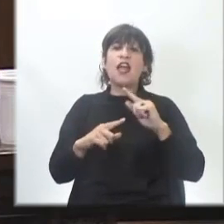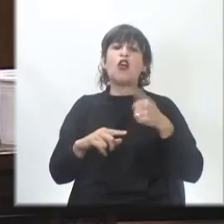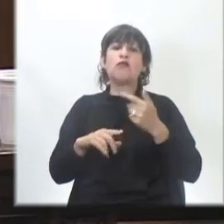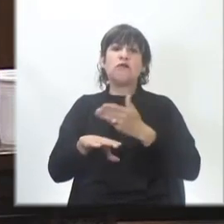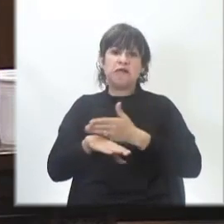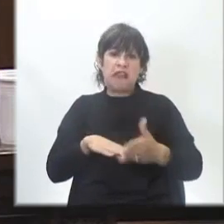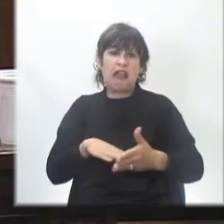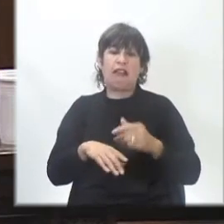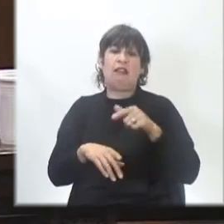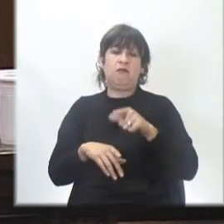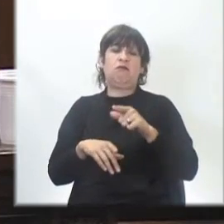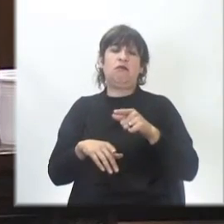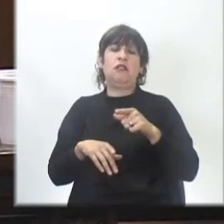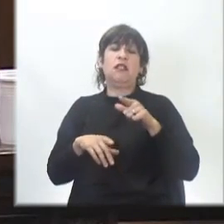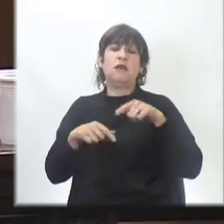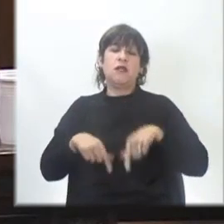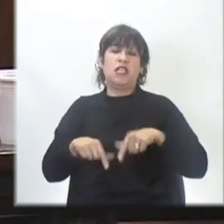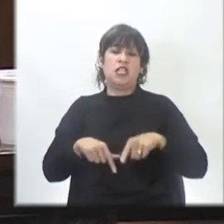Ministerio de Defensa Nacional.